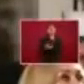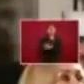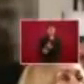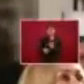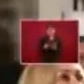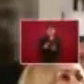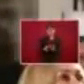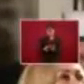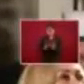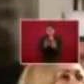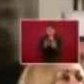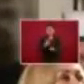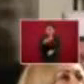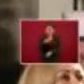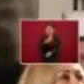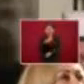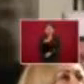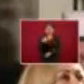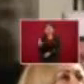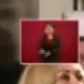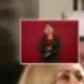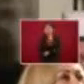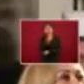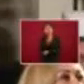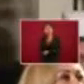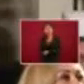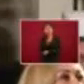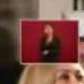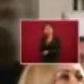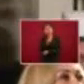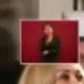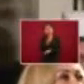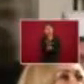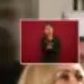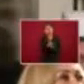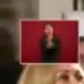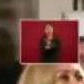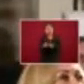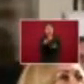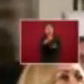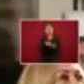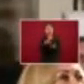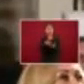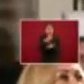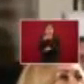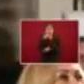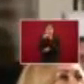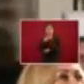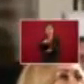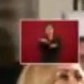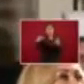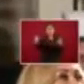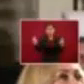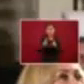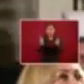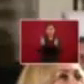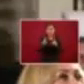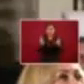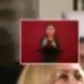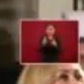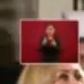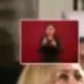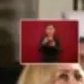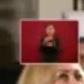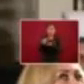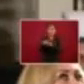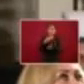la promoción de sus detentes y de sus santos, y pasaría por digamos, ese filtro de lo que se trata es de no